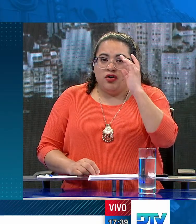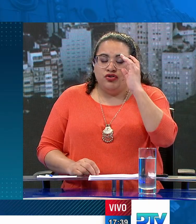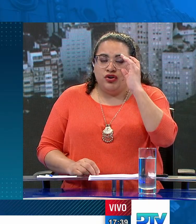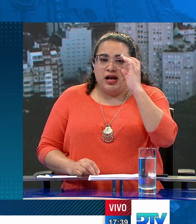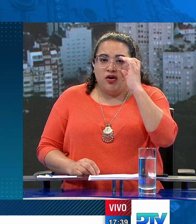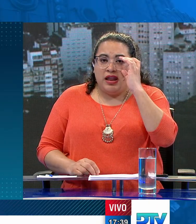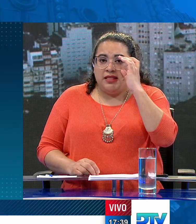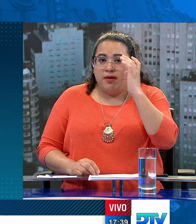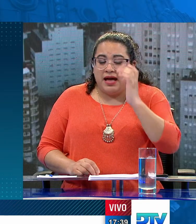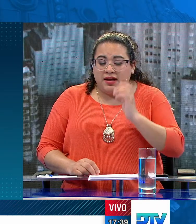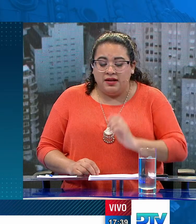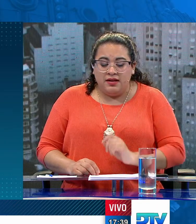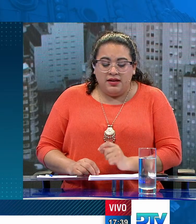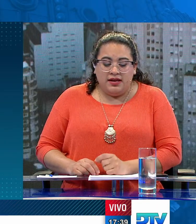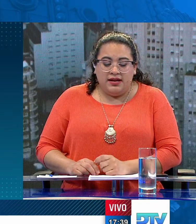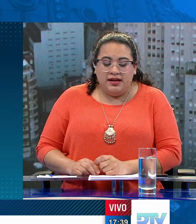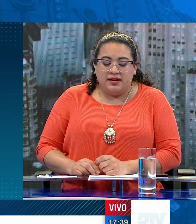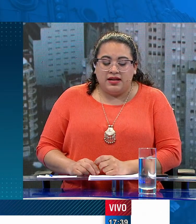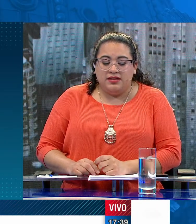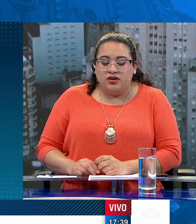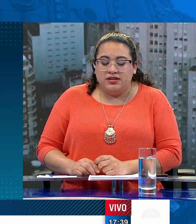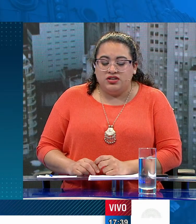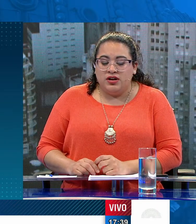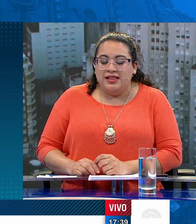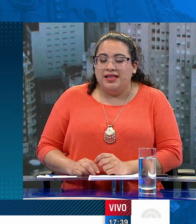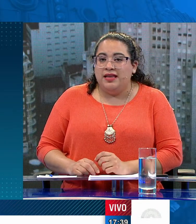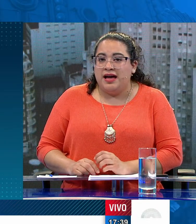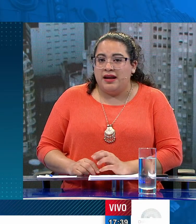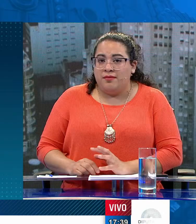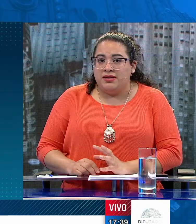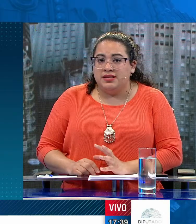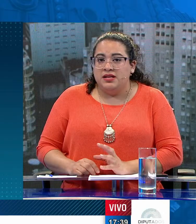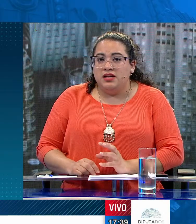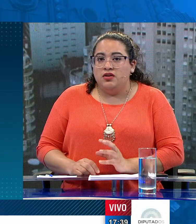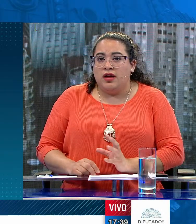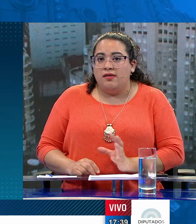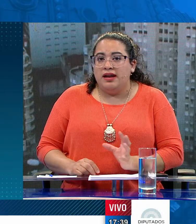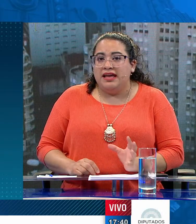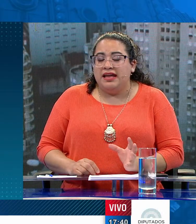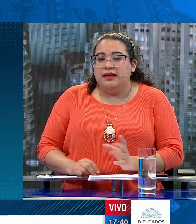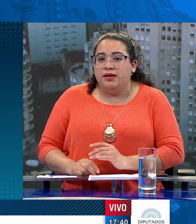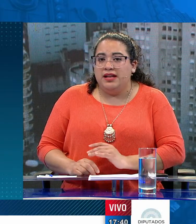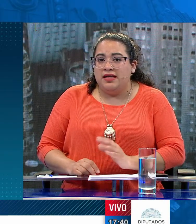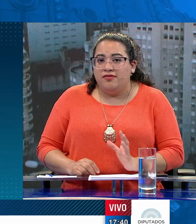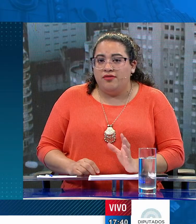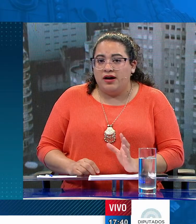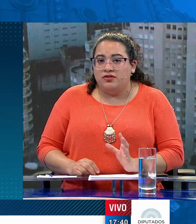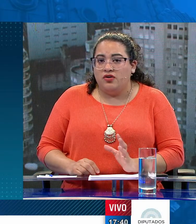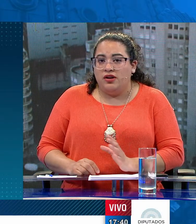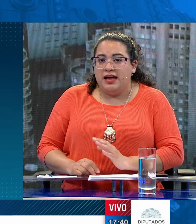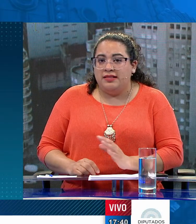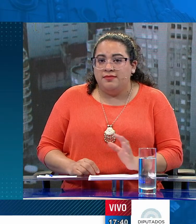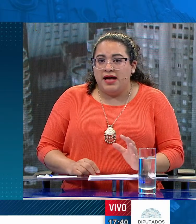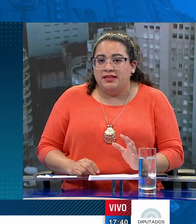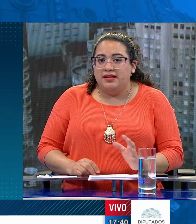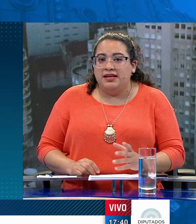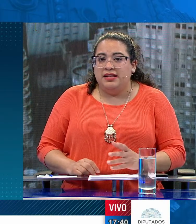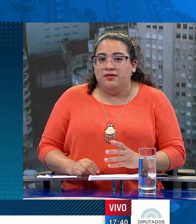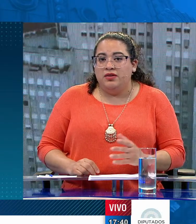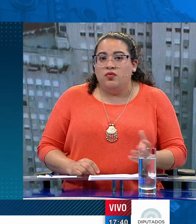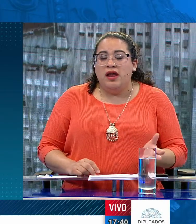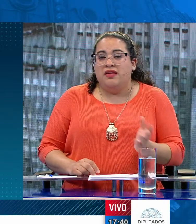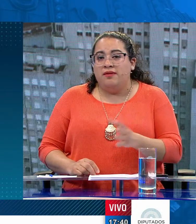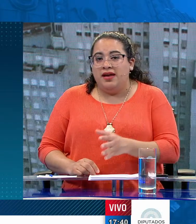Materiales Controlados, la ANMAC, en el Registro Nacional de Armas. Lo que hablan es que elimina de facto la ANMAT